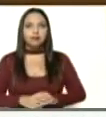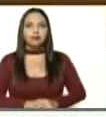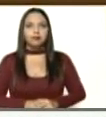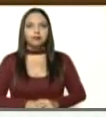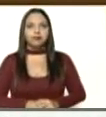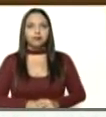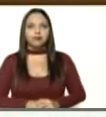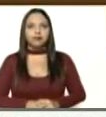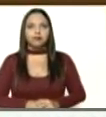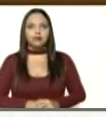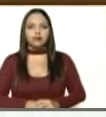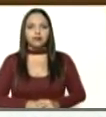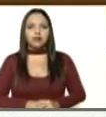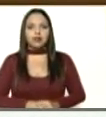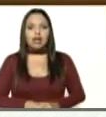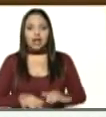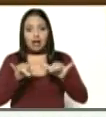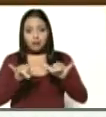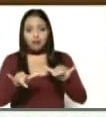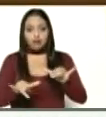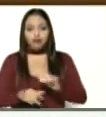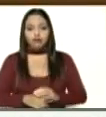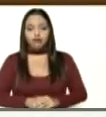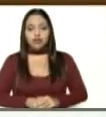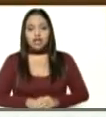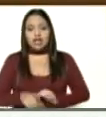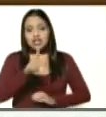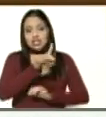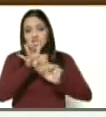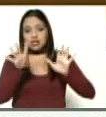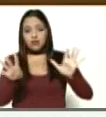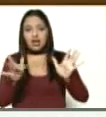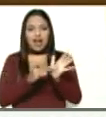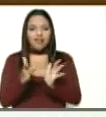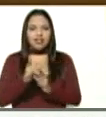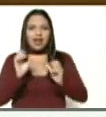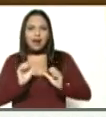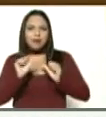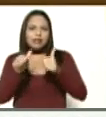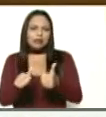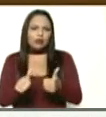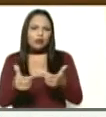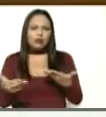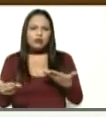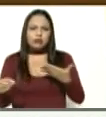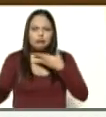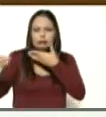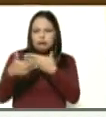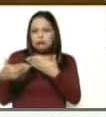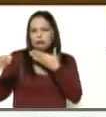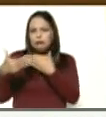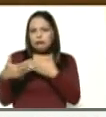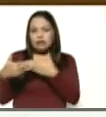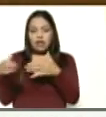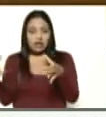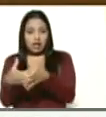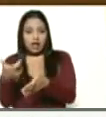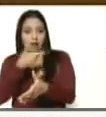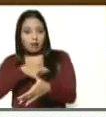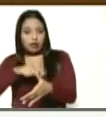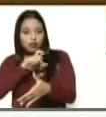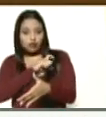Y además, en este mismo 19 de abril comenzó el ataque del Imperio Español y,